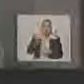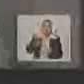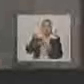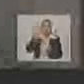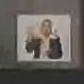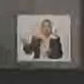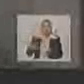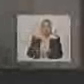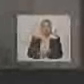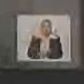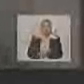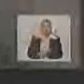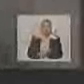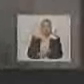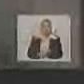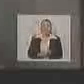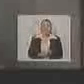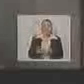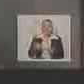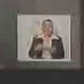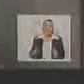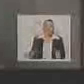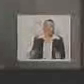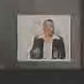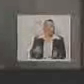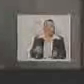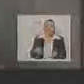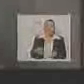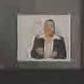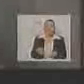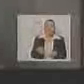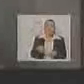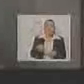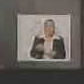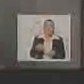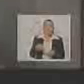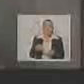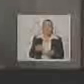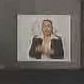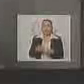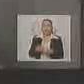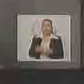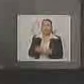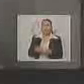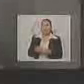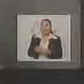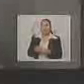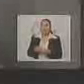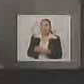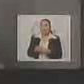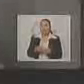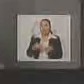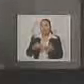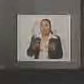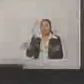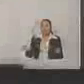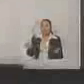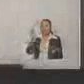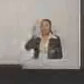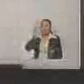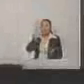Gracias. En el mensaje inicial tiene la palabra la candidata del partido Nueva Alianza, Yolanda Elena Tobar Ortega.